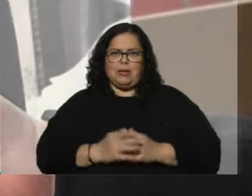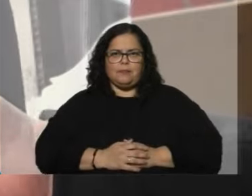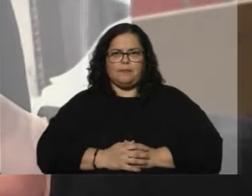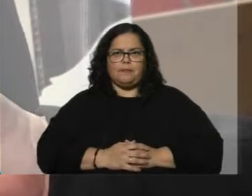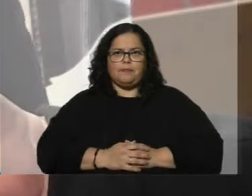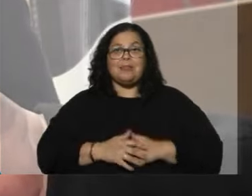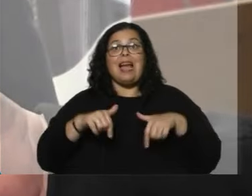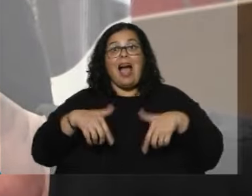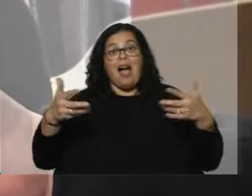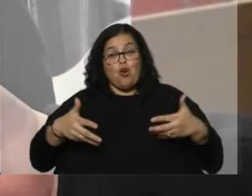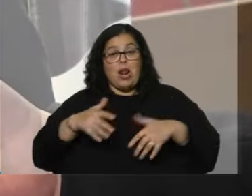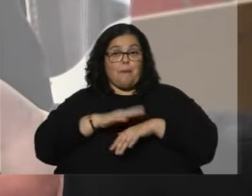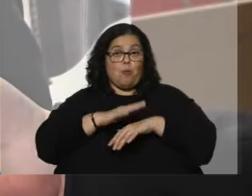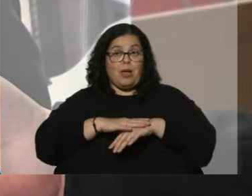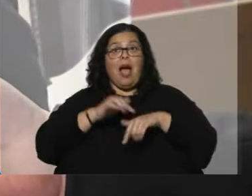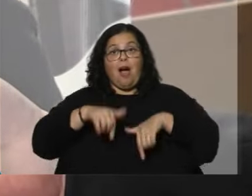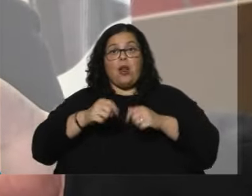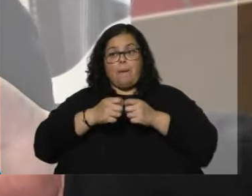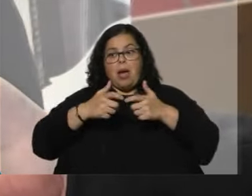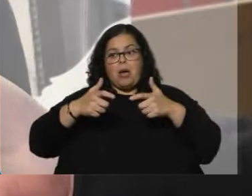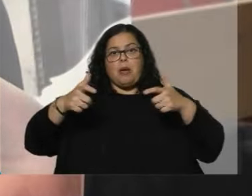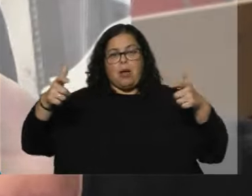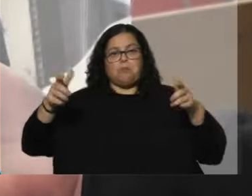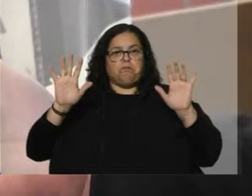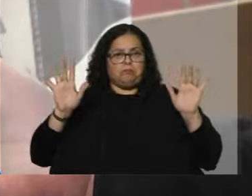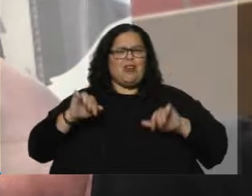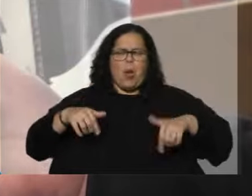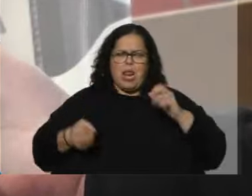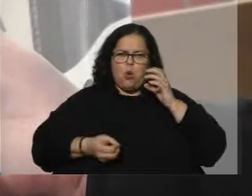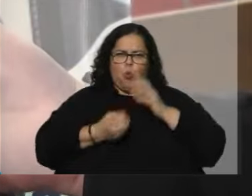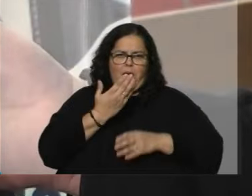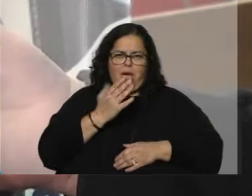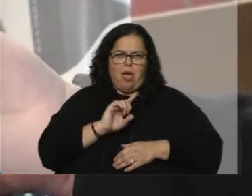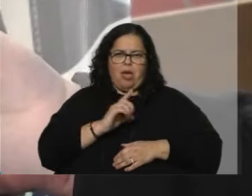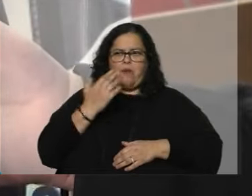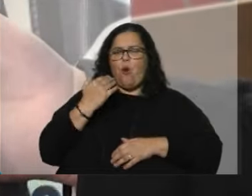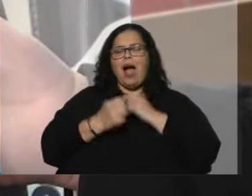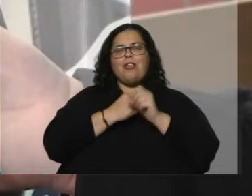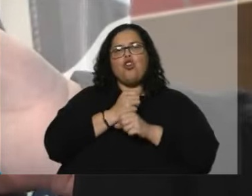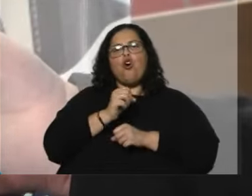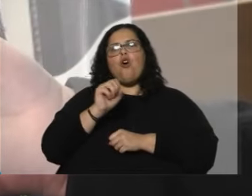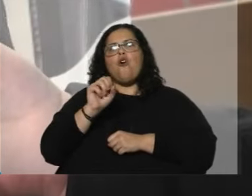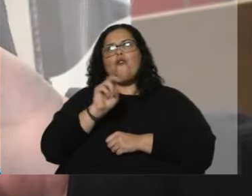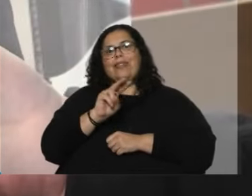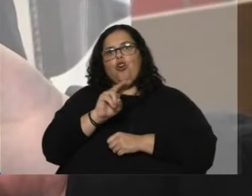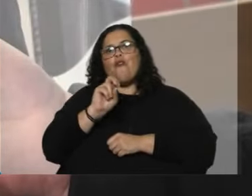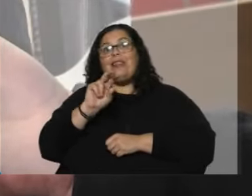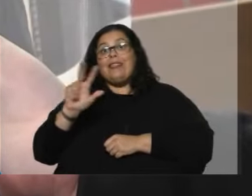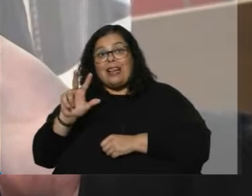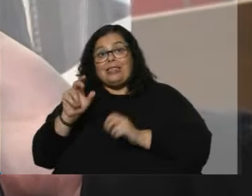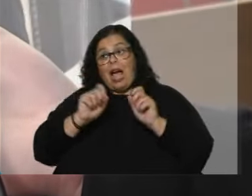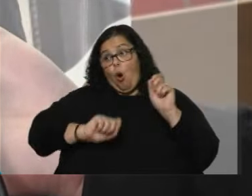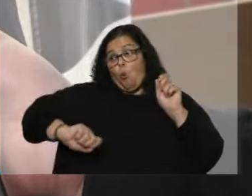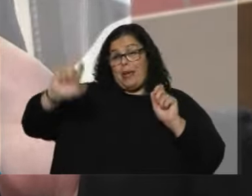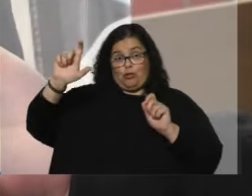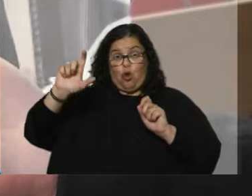Este aumento sostenido de los casos no es de ahora, ¿sí? Por ejemplo, la diferencia entre el 2023 al 2022 fue un aumento de 80% de los casos en